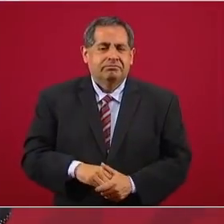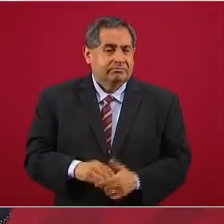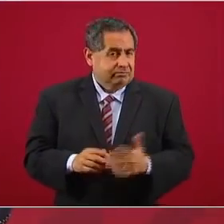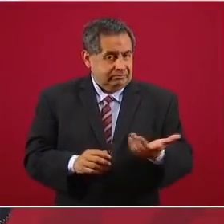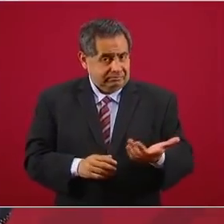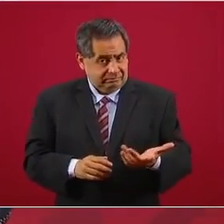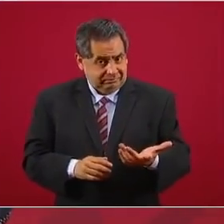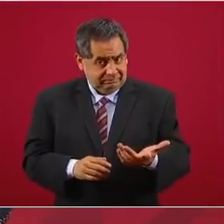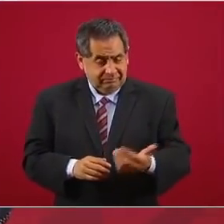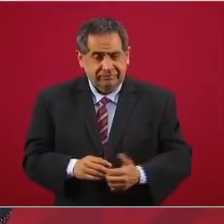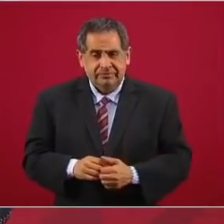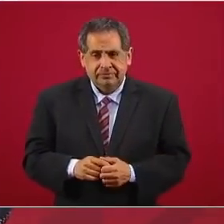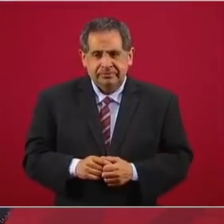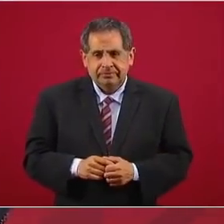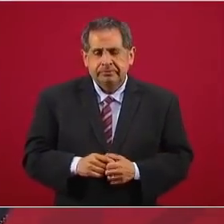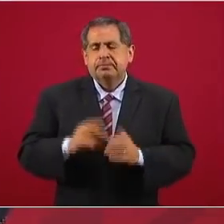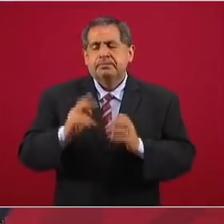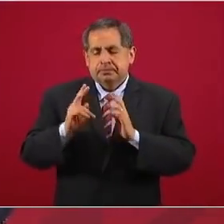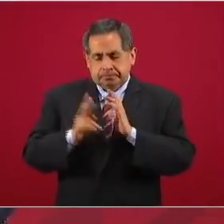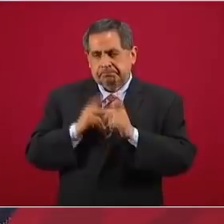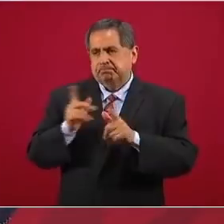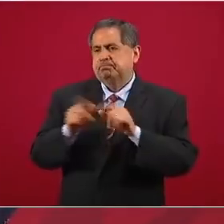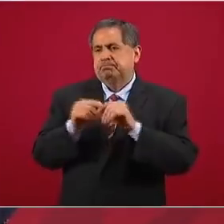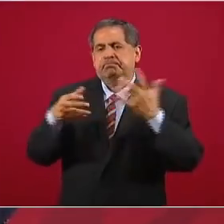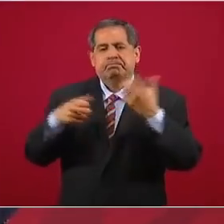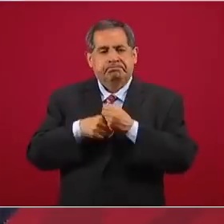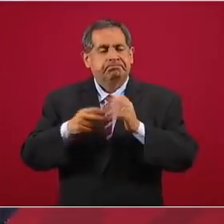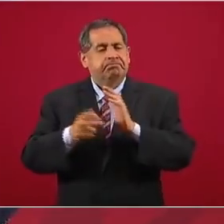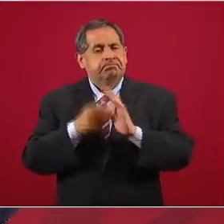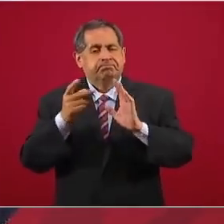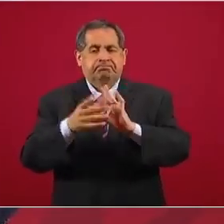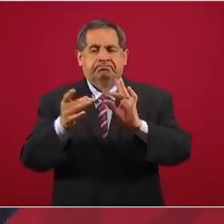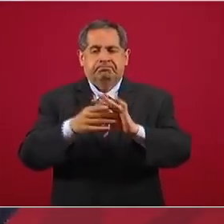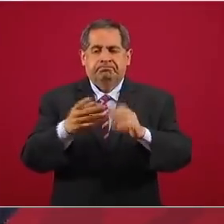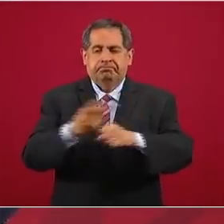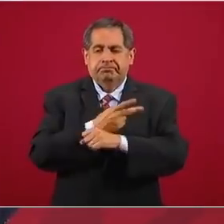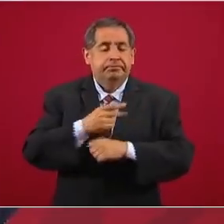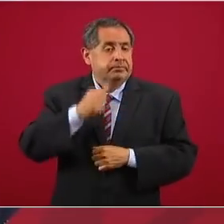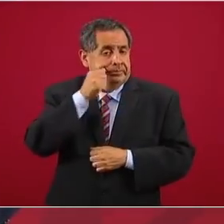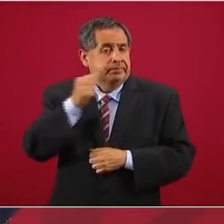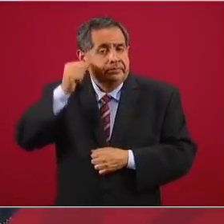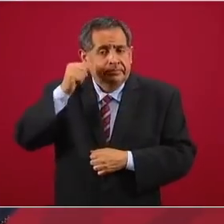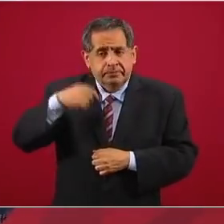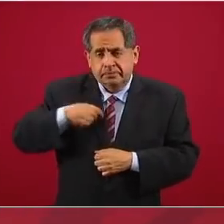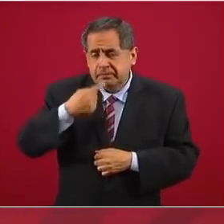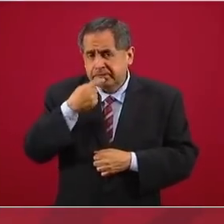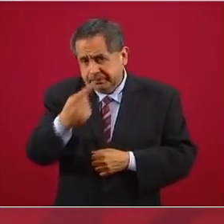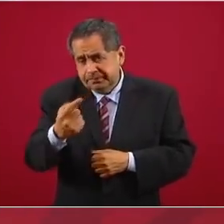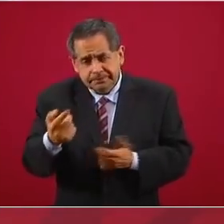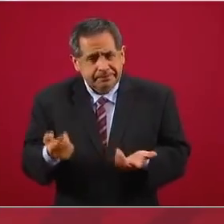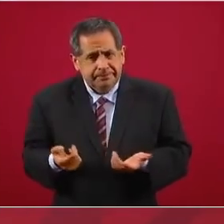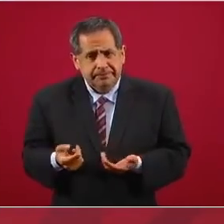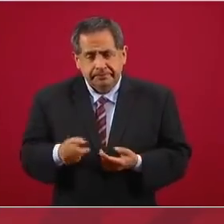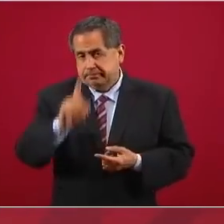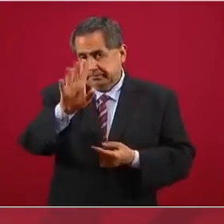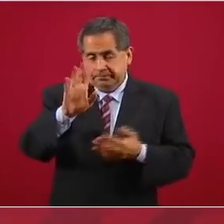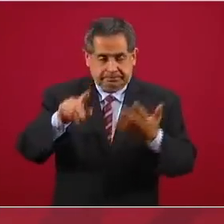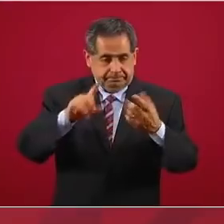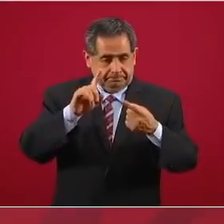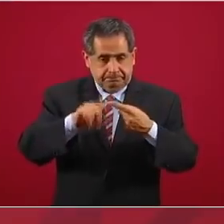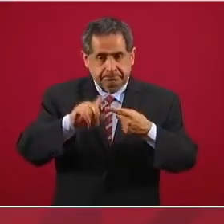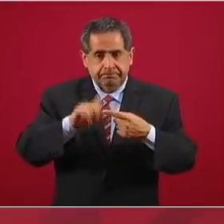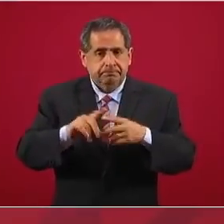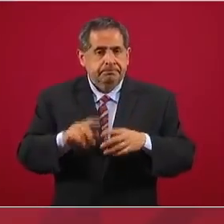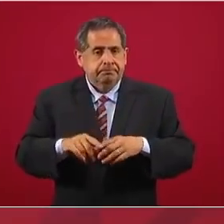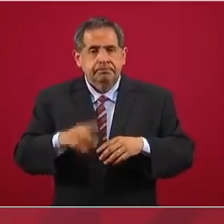Entonces, recapitulando, pues lo que dije ayer: primero, que